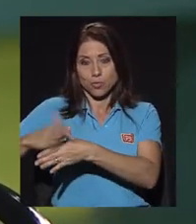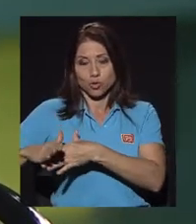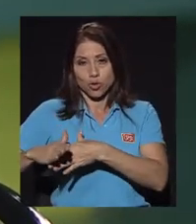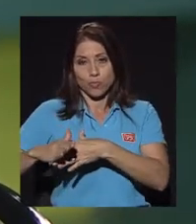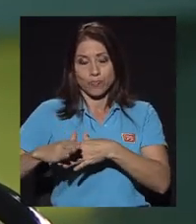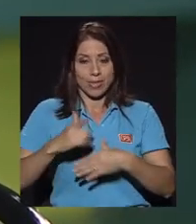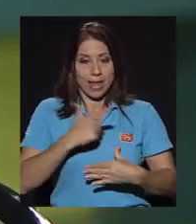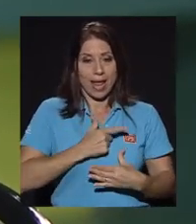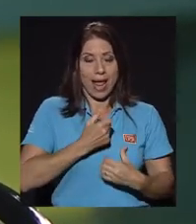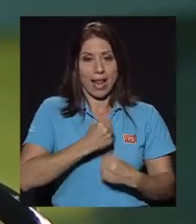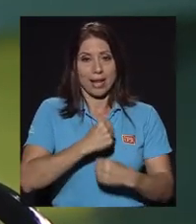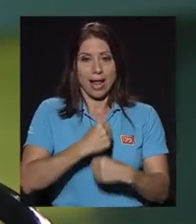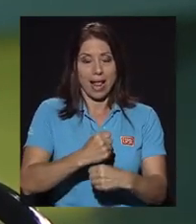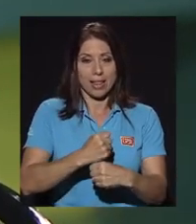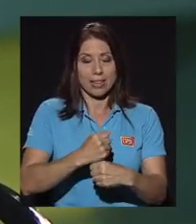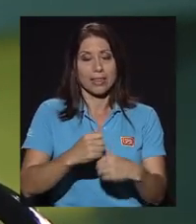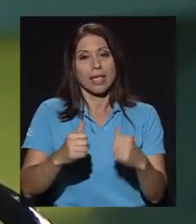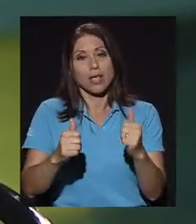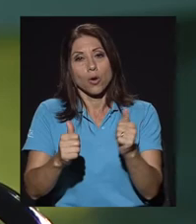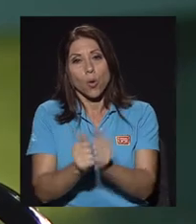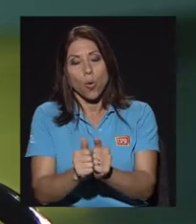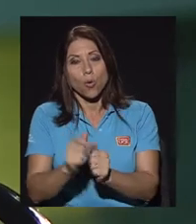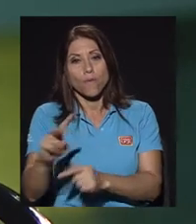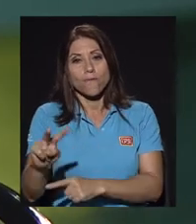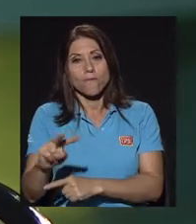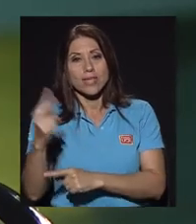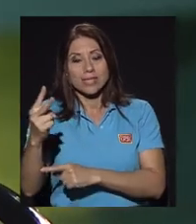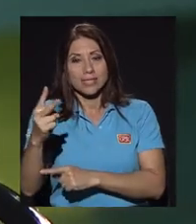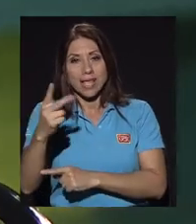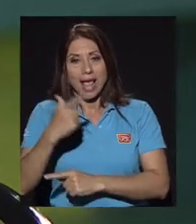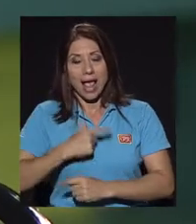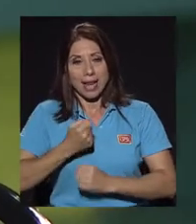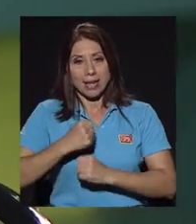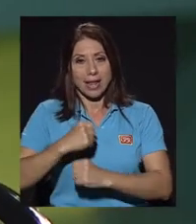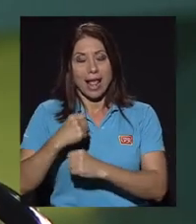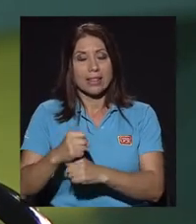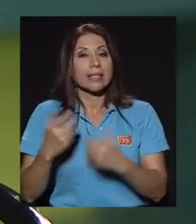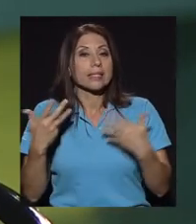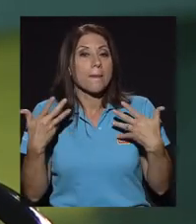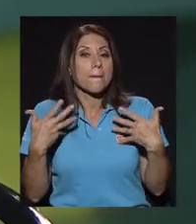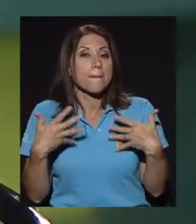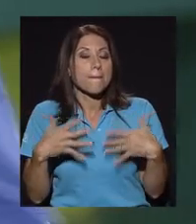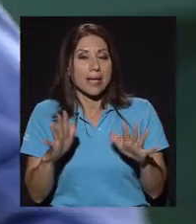y sus vicealcaldes más bien se queda corto,